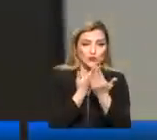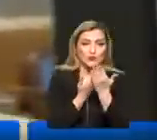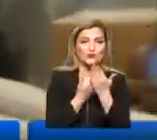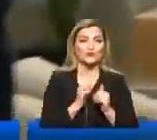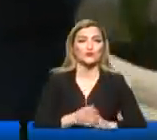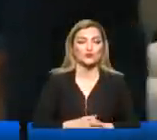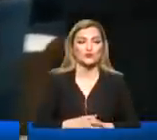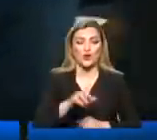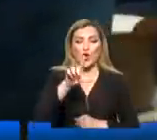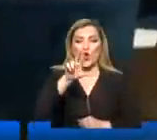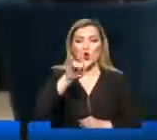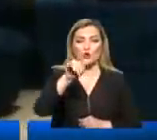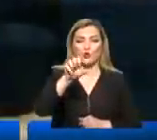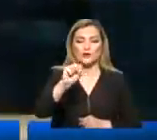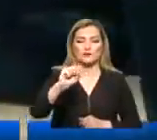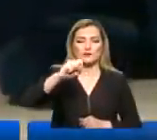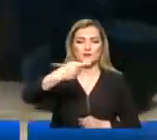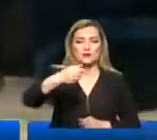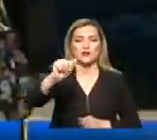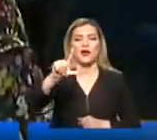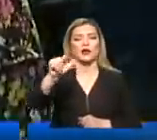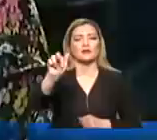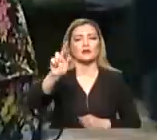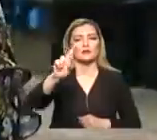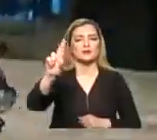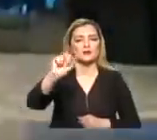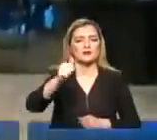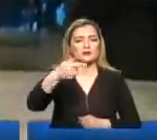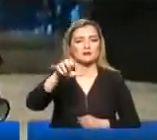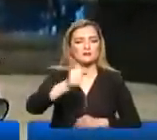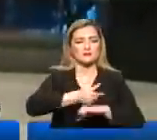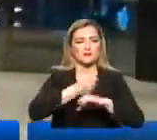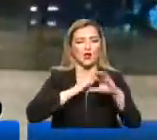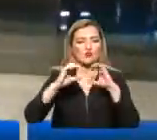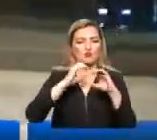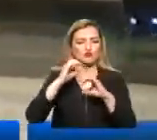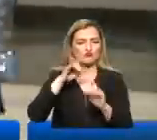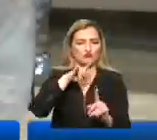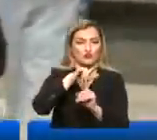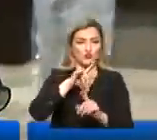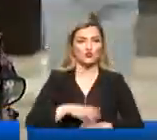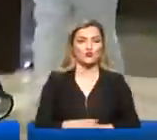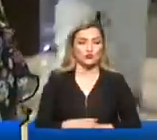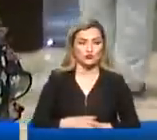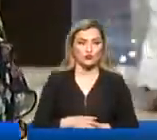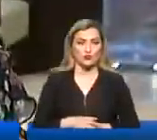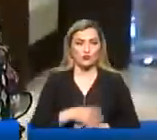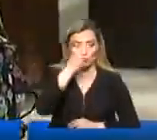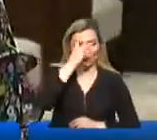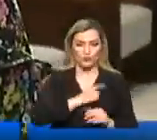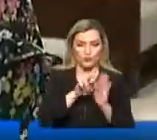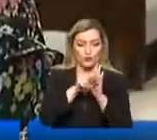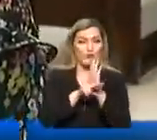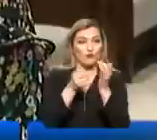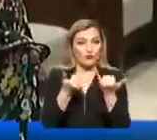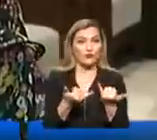gracias, Luis Galarra, gerente de comunicación de Quiport. Estas son algunas de las medidas que se están tomando en esta terminal aérea, donde